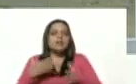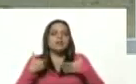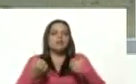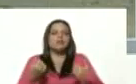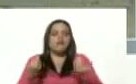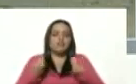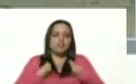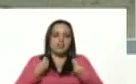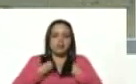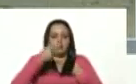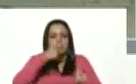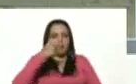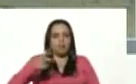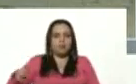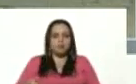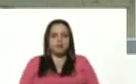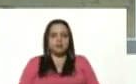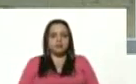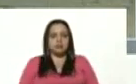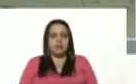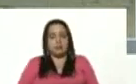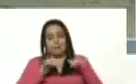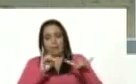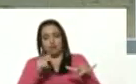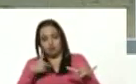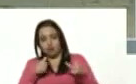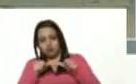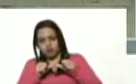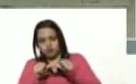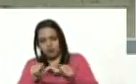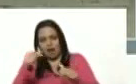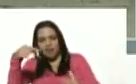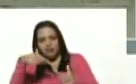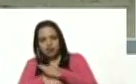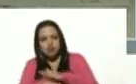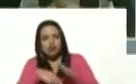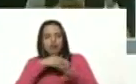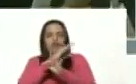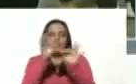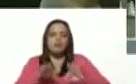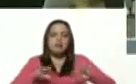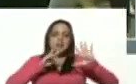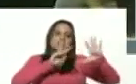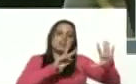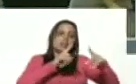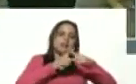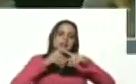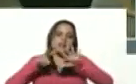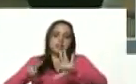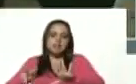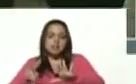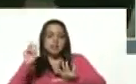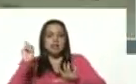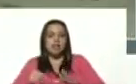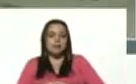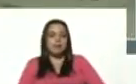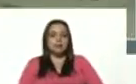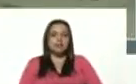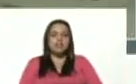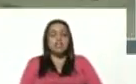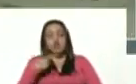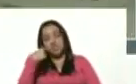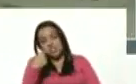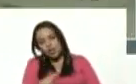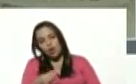pueblo. Por eso es que yo mantengo a fondo el 7+7. Y por eso es que mantengo a fondo diciendo,